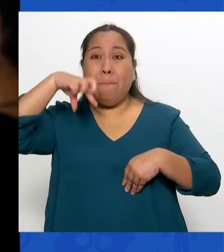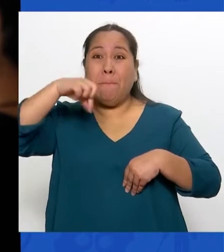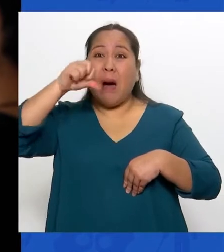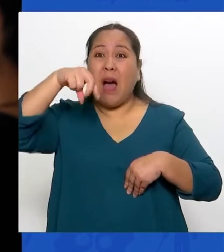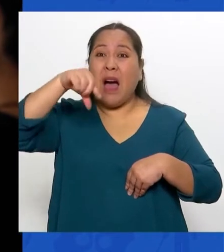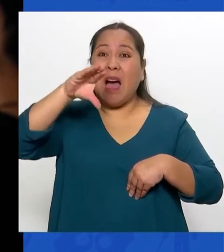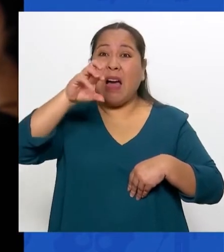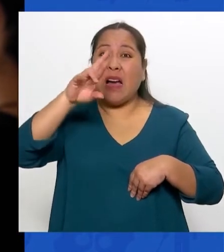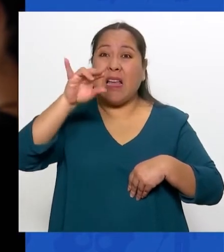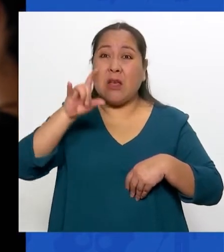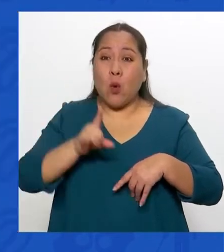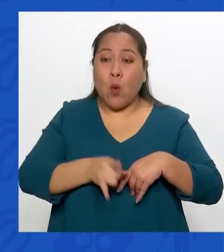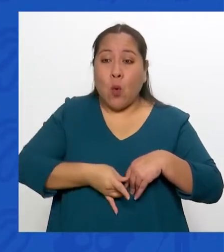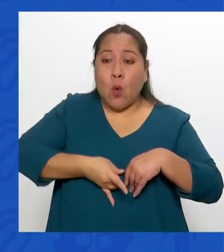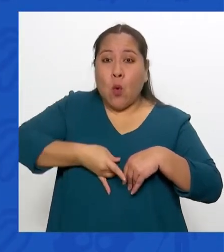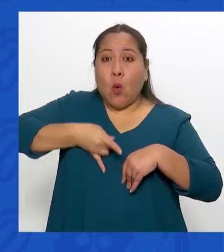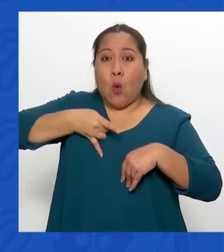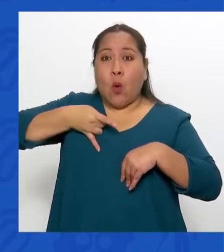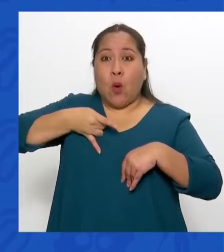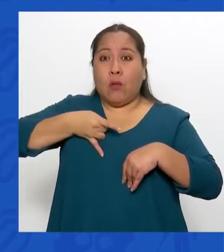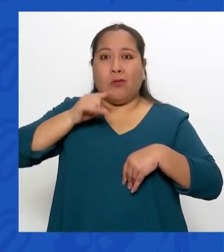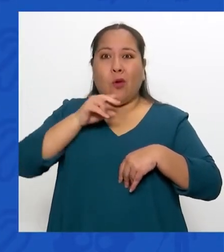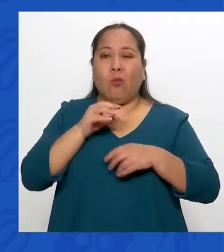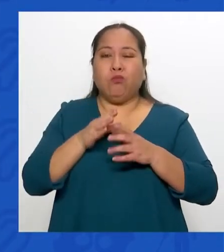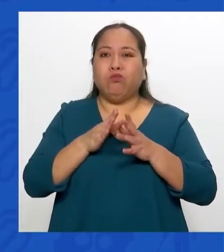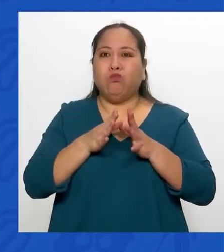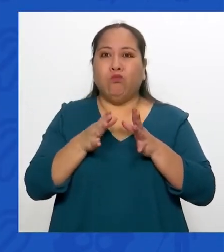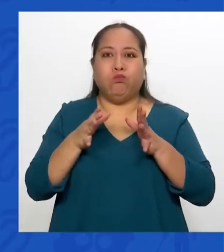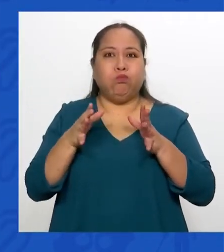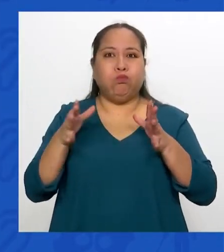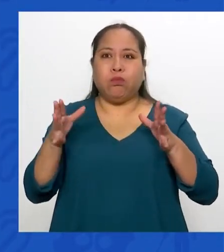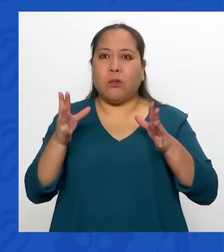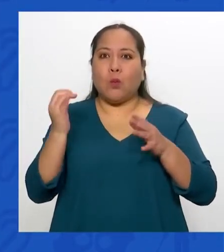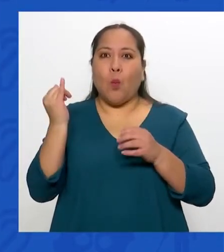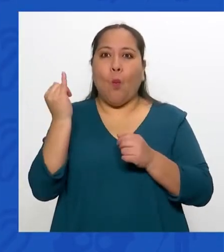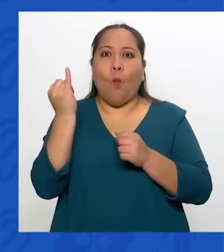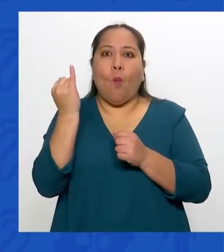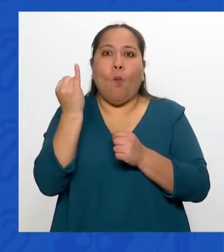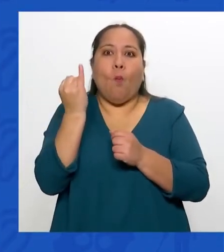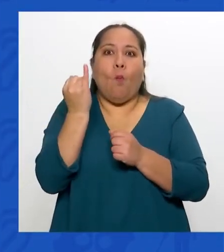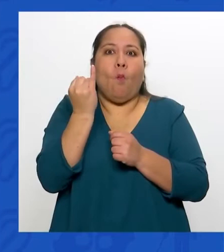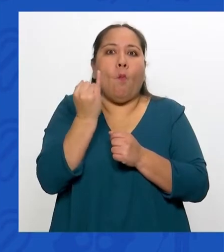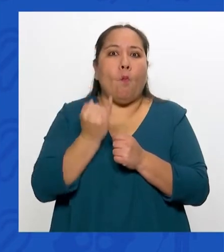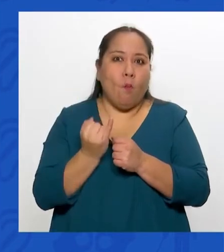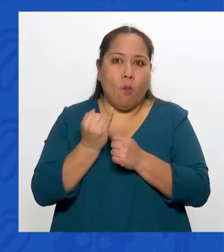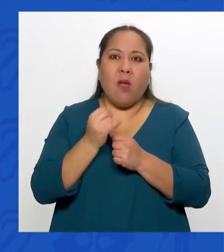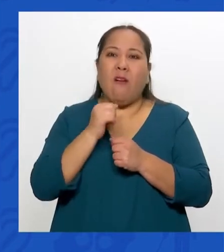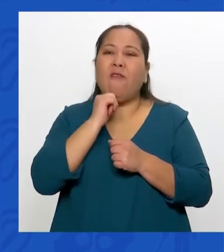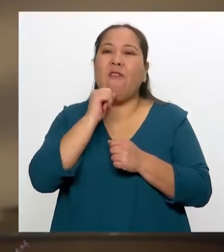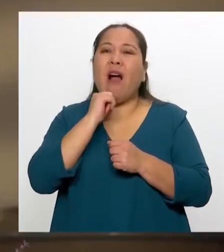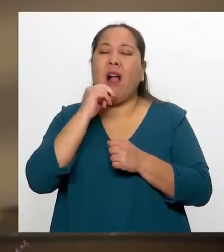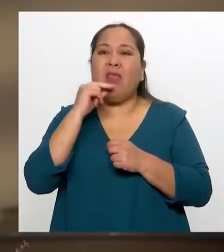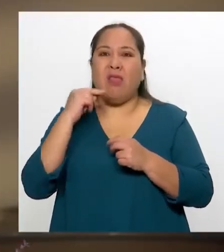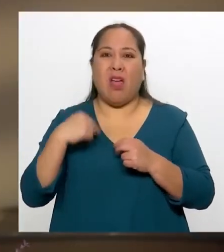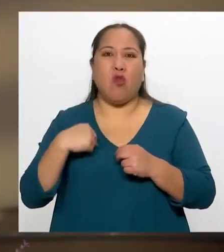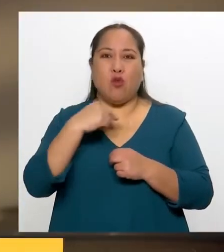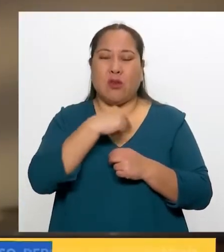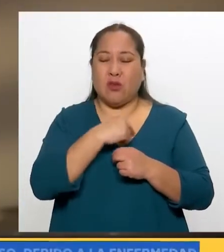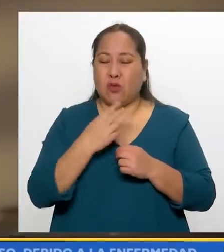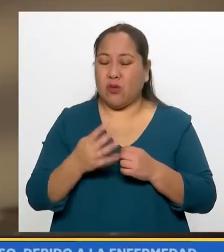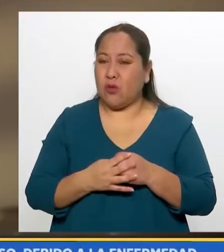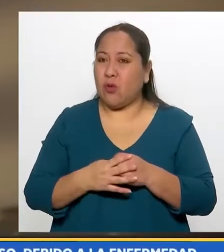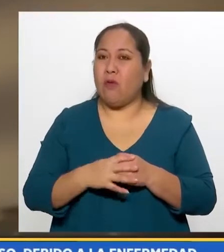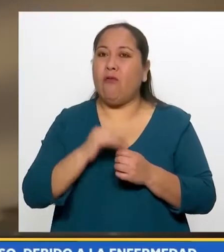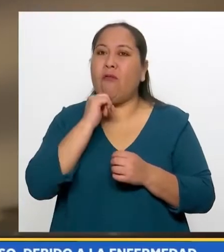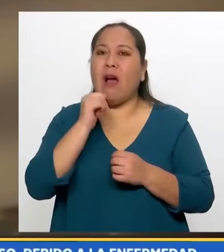produce una sustancia que absorbe los alimentos, no pueden ganar de peso y se van desnutriendo. Entonces, paralelo al problema respiratorio va el